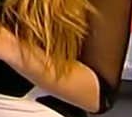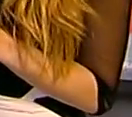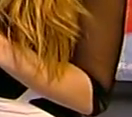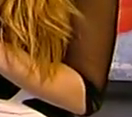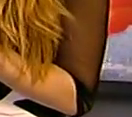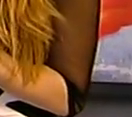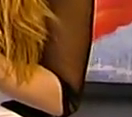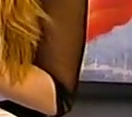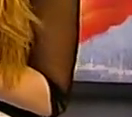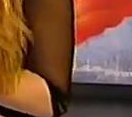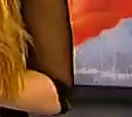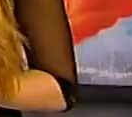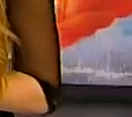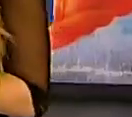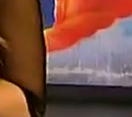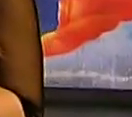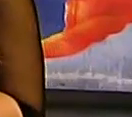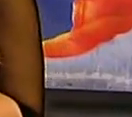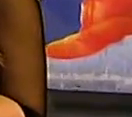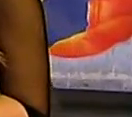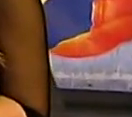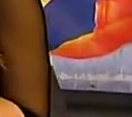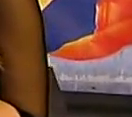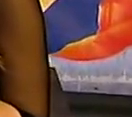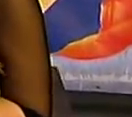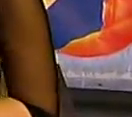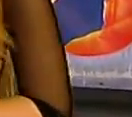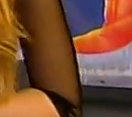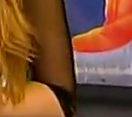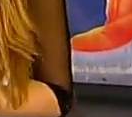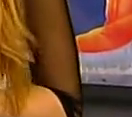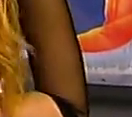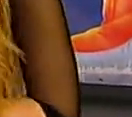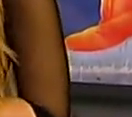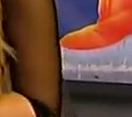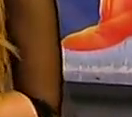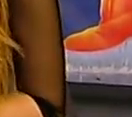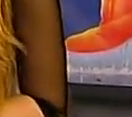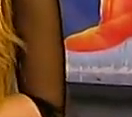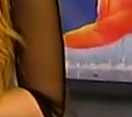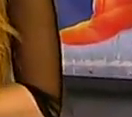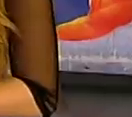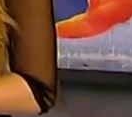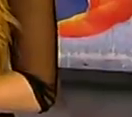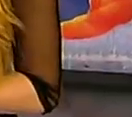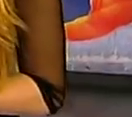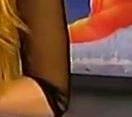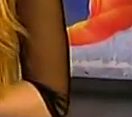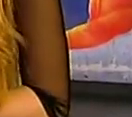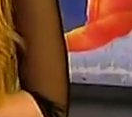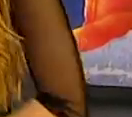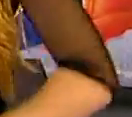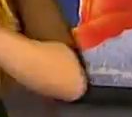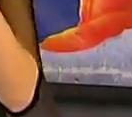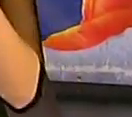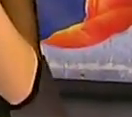en esa actuación, que sin duda alguna, ya sabes, el año pasado fueron terceros. Y este año... año pues querrán subir el listón y llegar a ser primeros, que no estaría